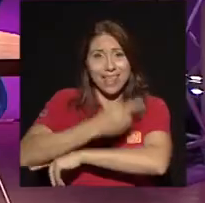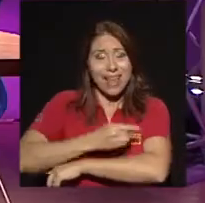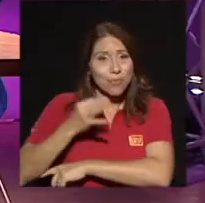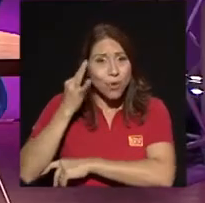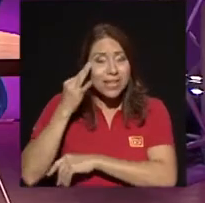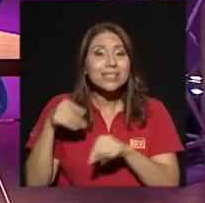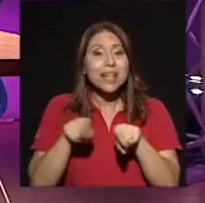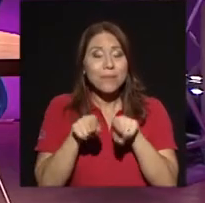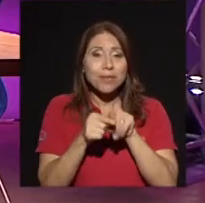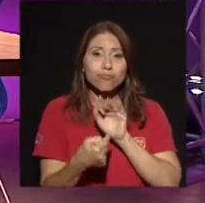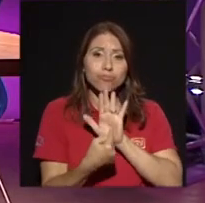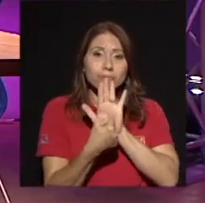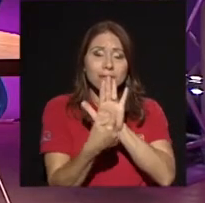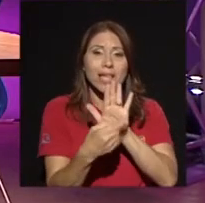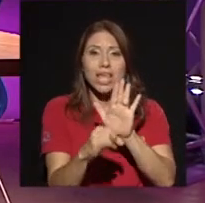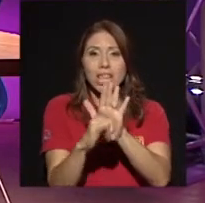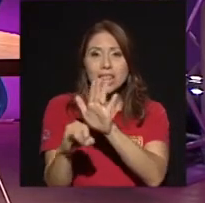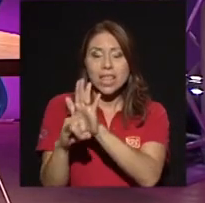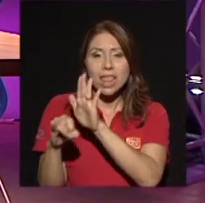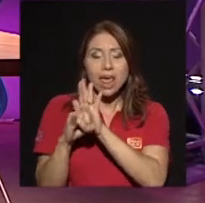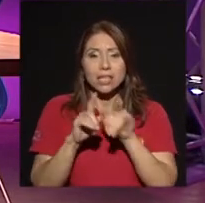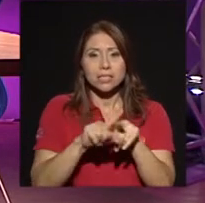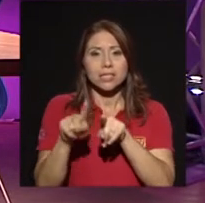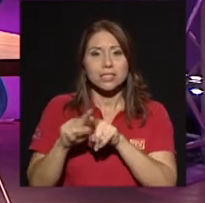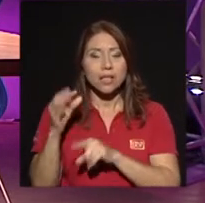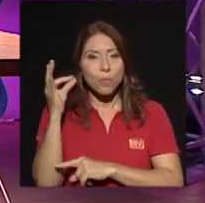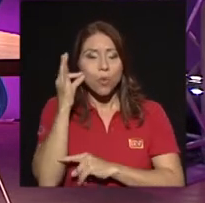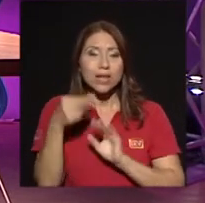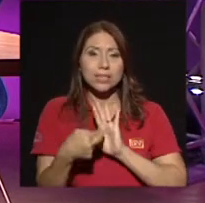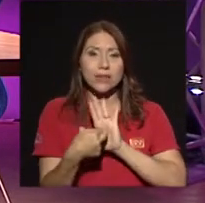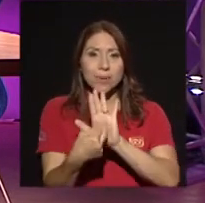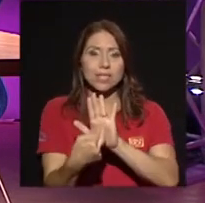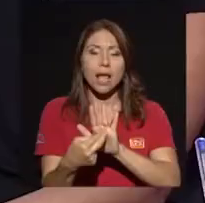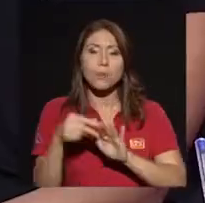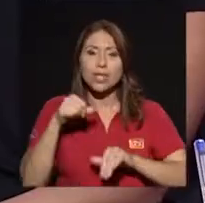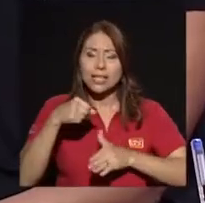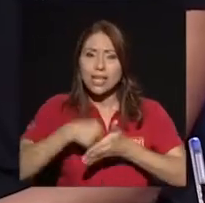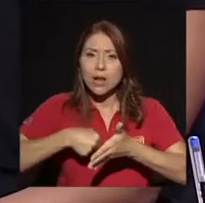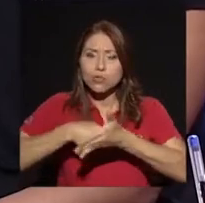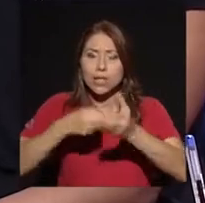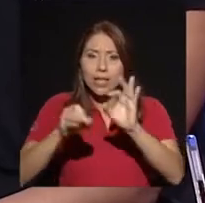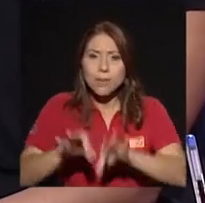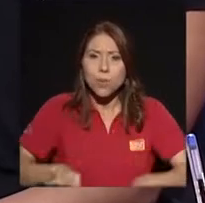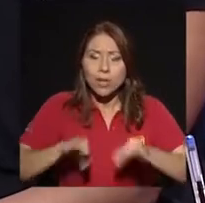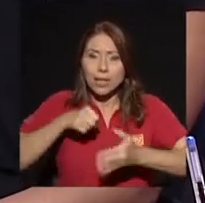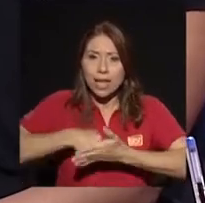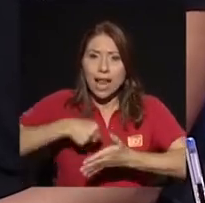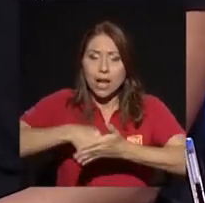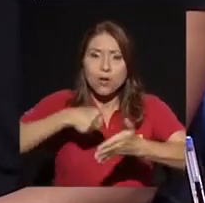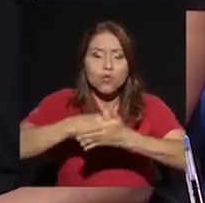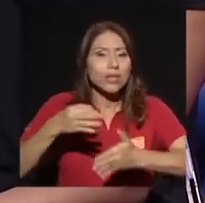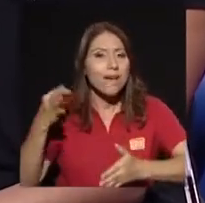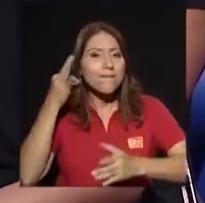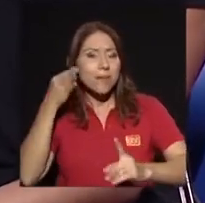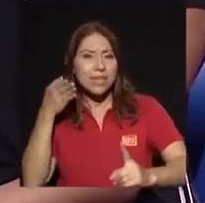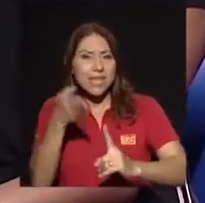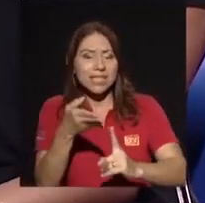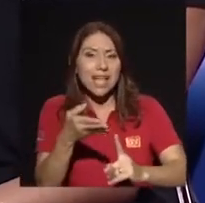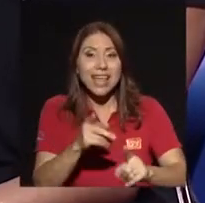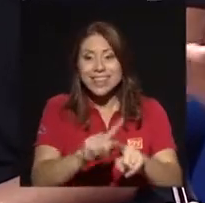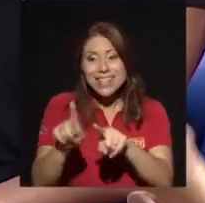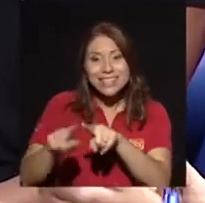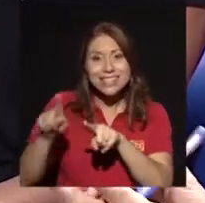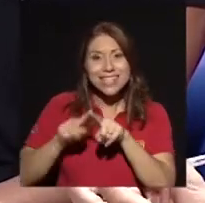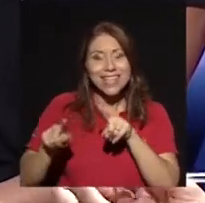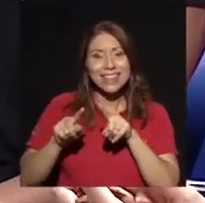las identidades de distintas mujeres que representamos, ¿verdad? Esta lucha tan importante, la lucha feminista, que tiene distintas caras, que no es